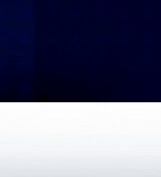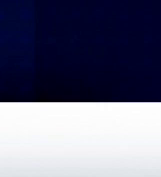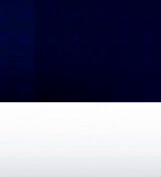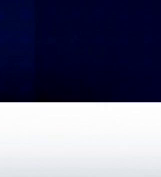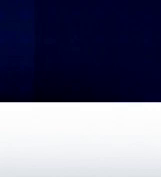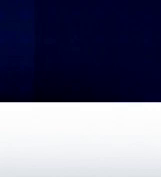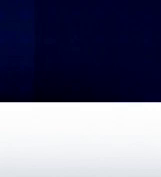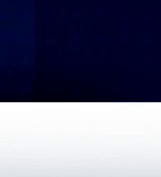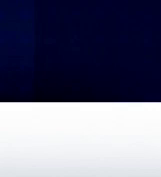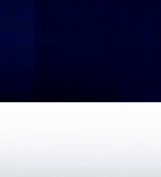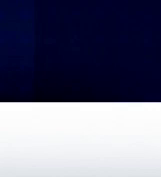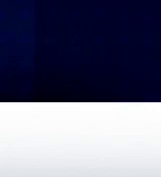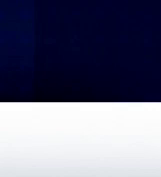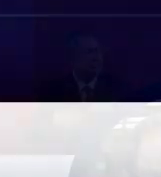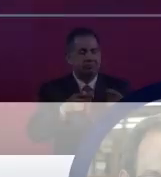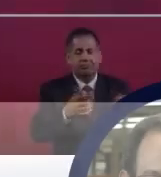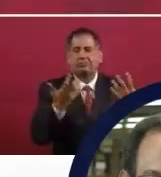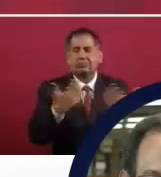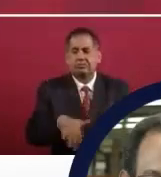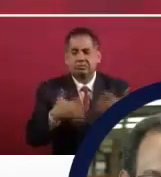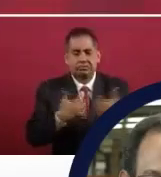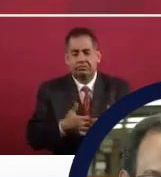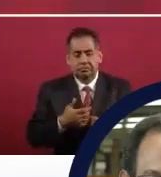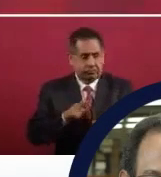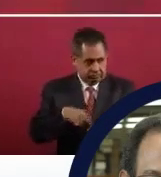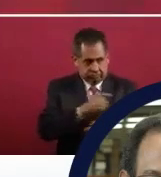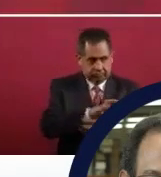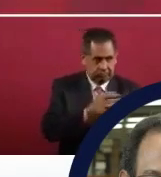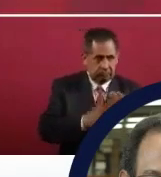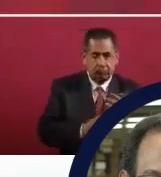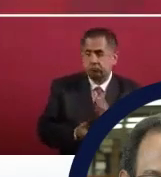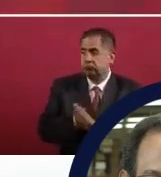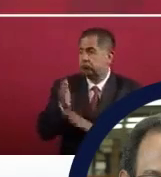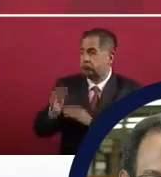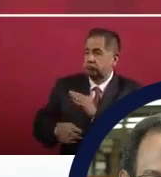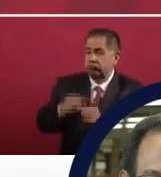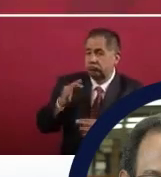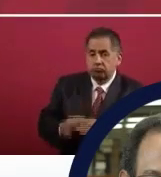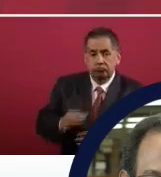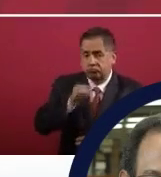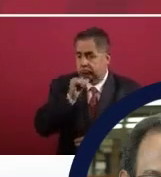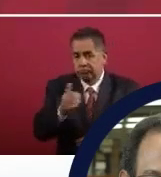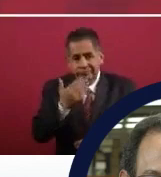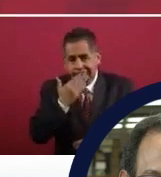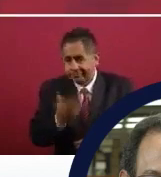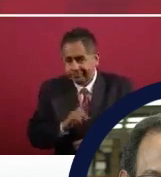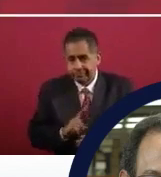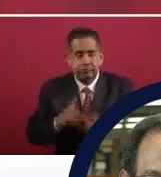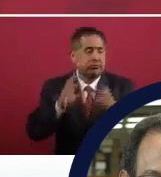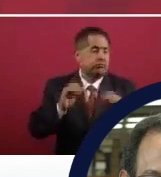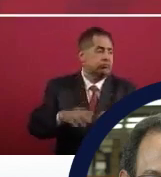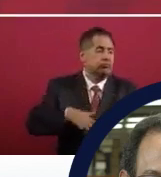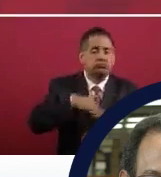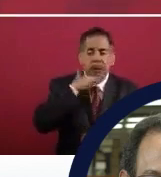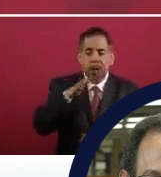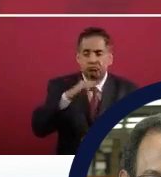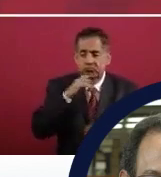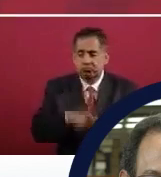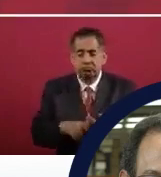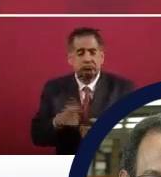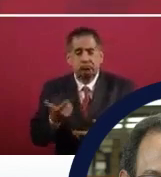expresando? Y estoy mencionando mi caso todavía, digo, nada más porque lo tengo en este momento, hasta traigo una